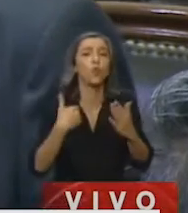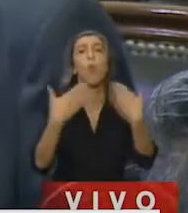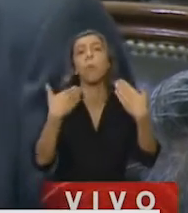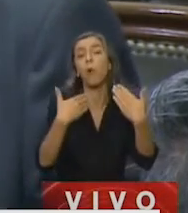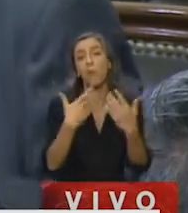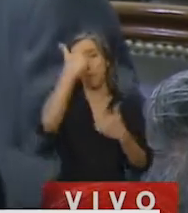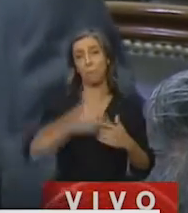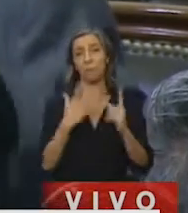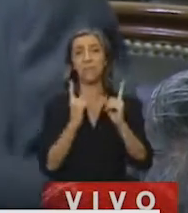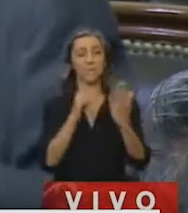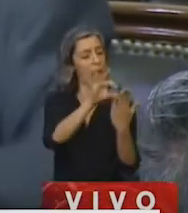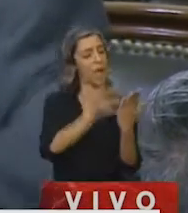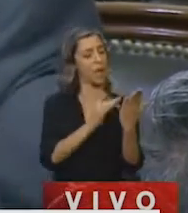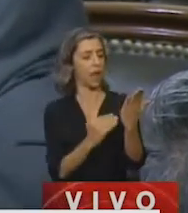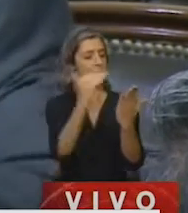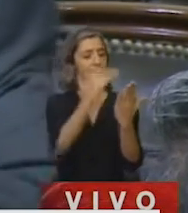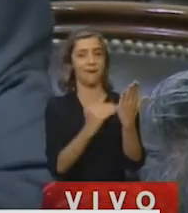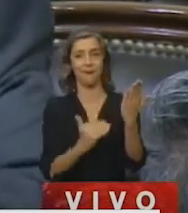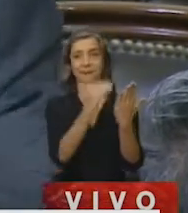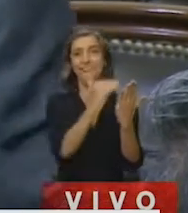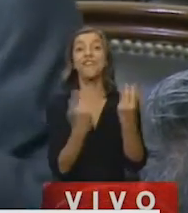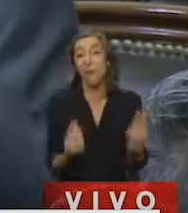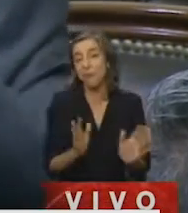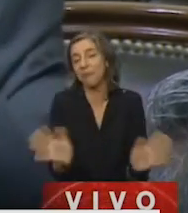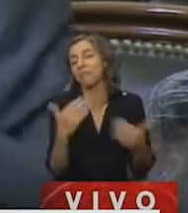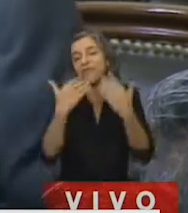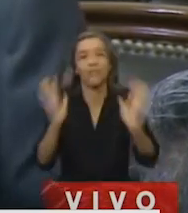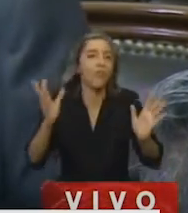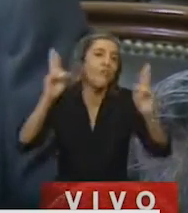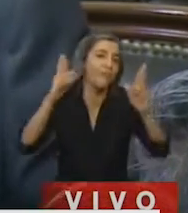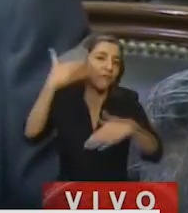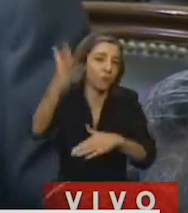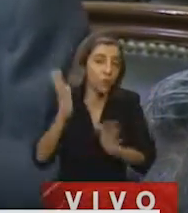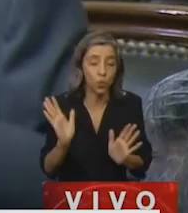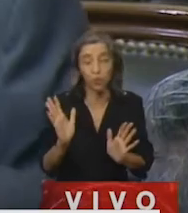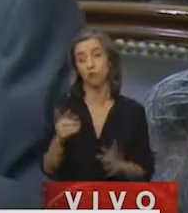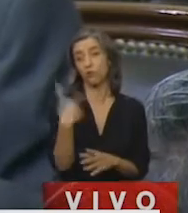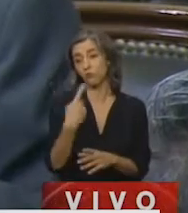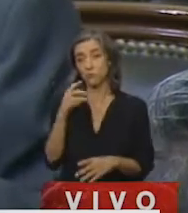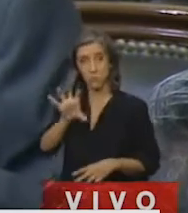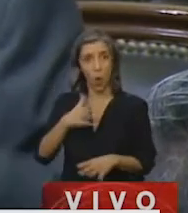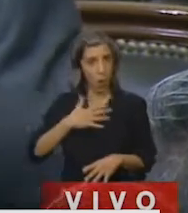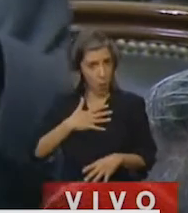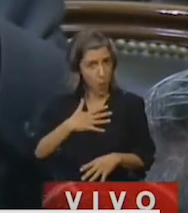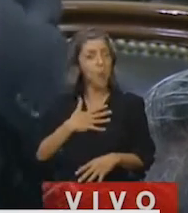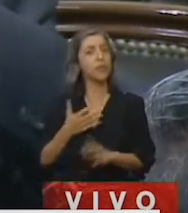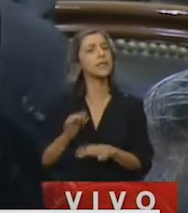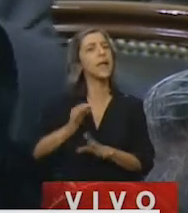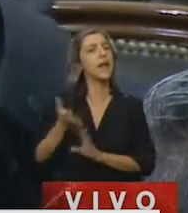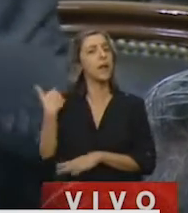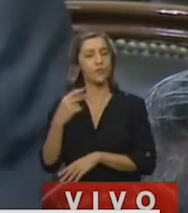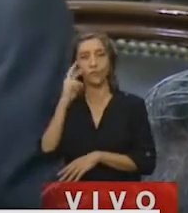modificación. Seguramente también es cierto que alguna vez iremos, y en nuestra provincia lo hemos trabajado durante el